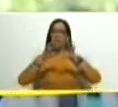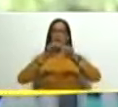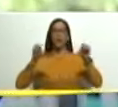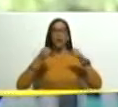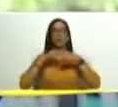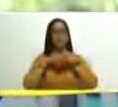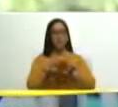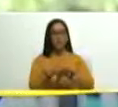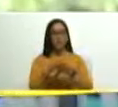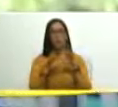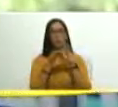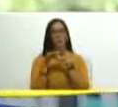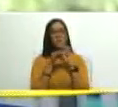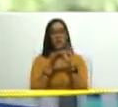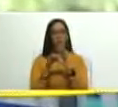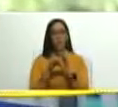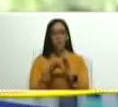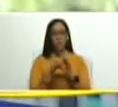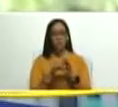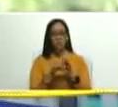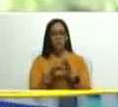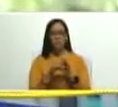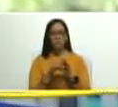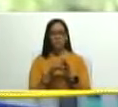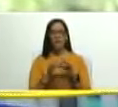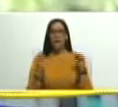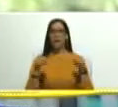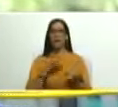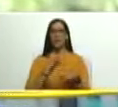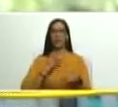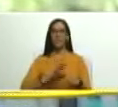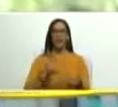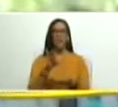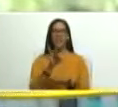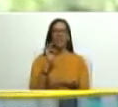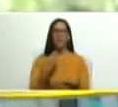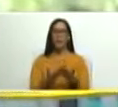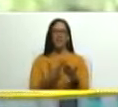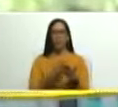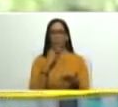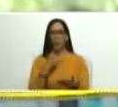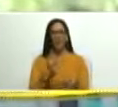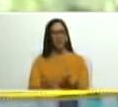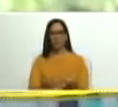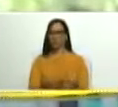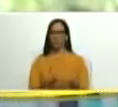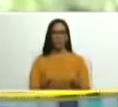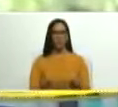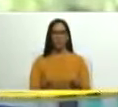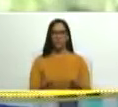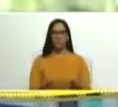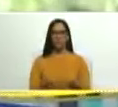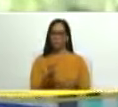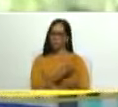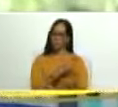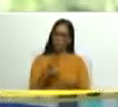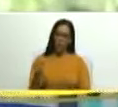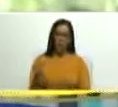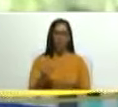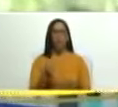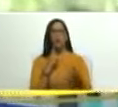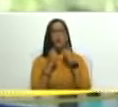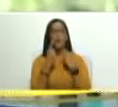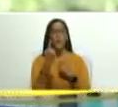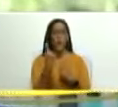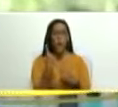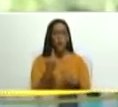integradora, unificadora. Aquí no estamos eligiendo un partido político, no, un color,